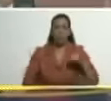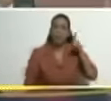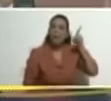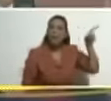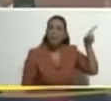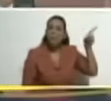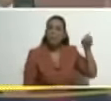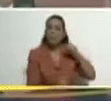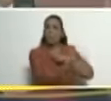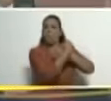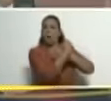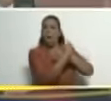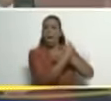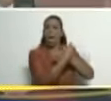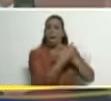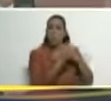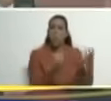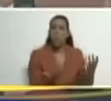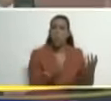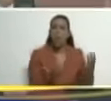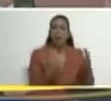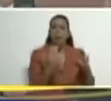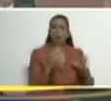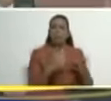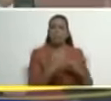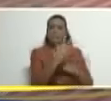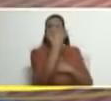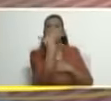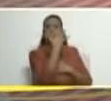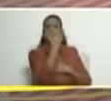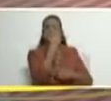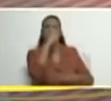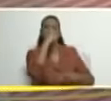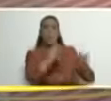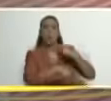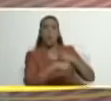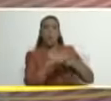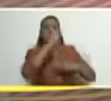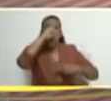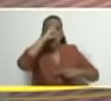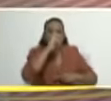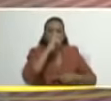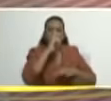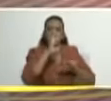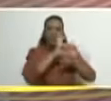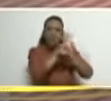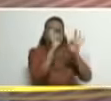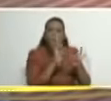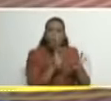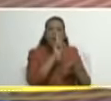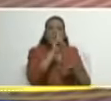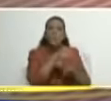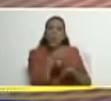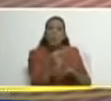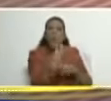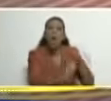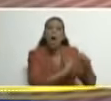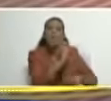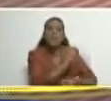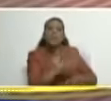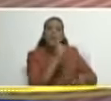para establecer un conjunto de chantaje, de condicionamiento sobre el país,